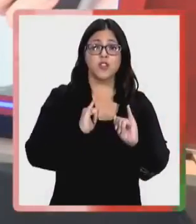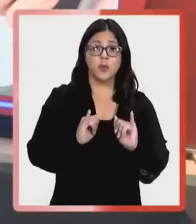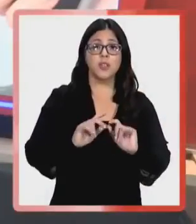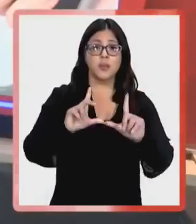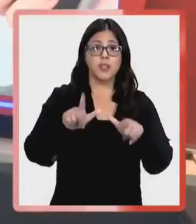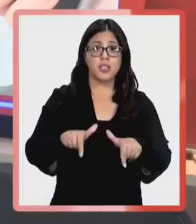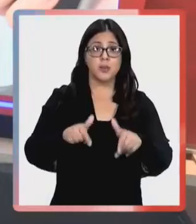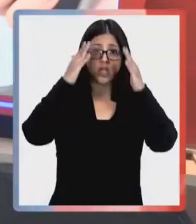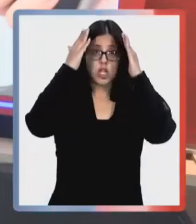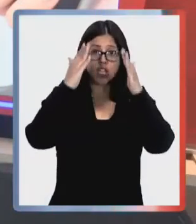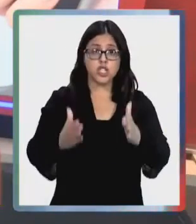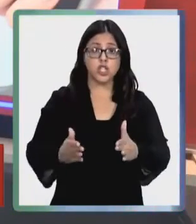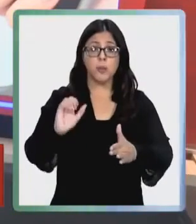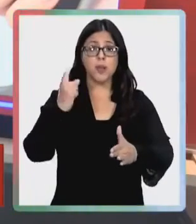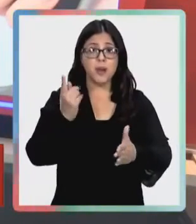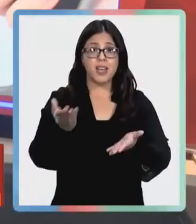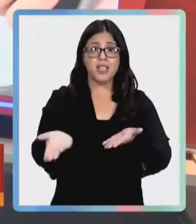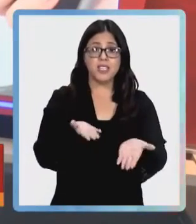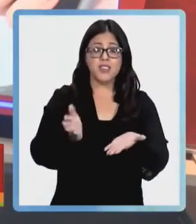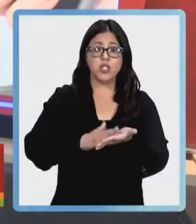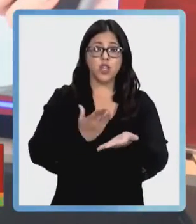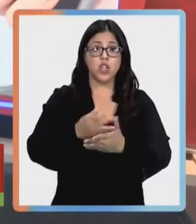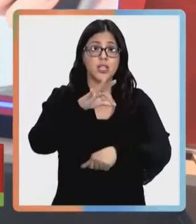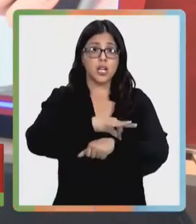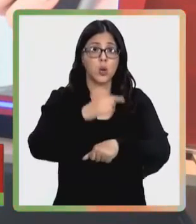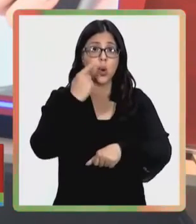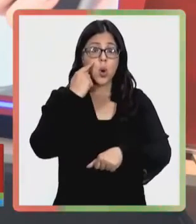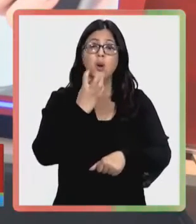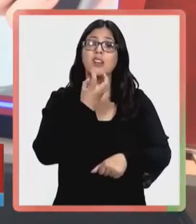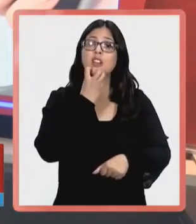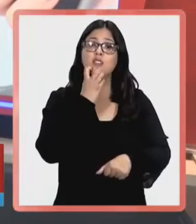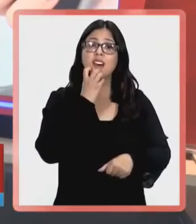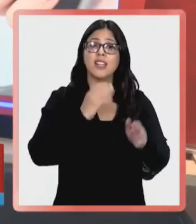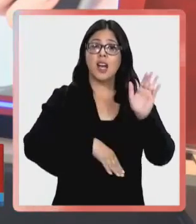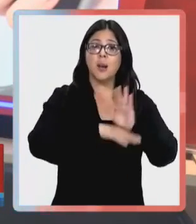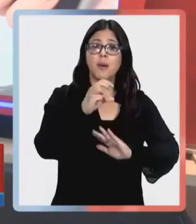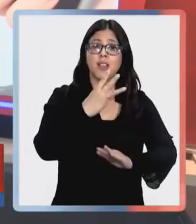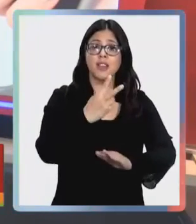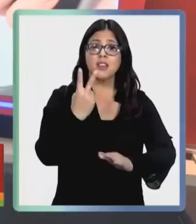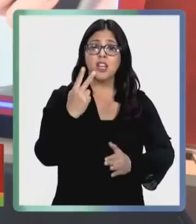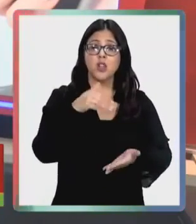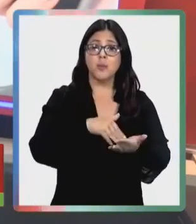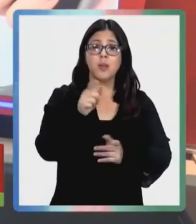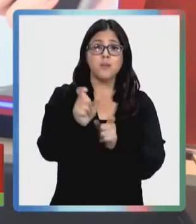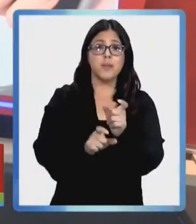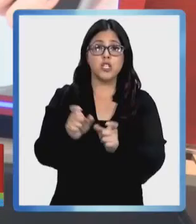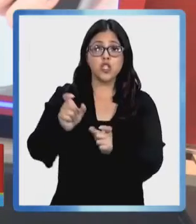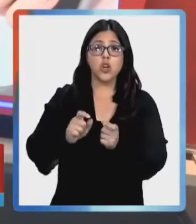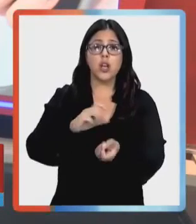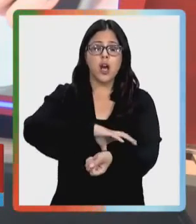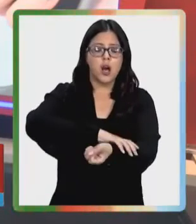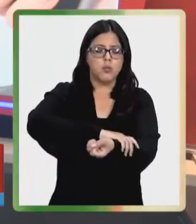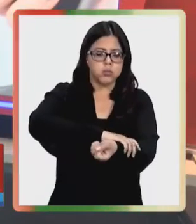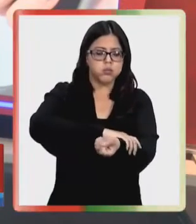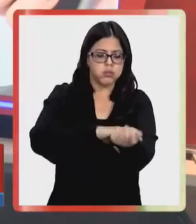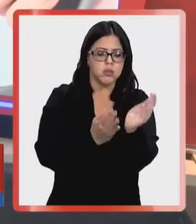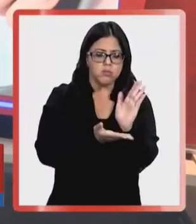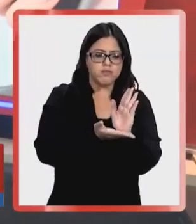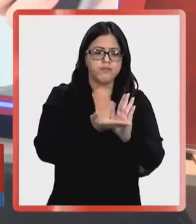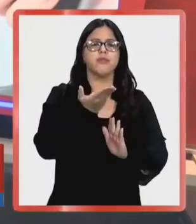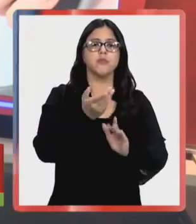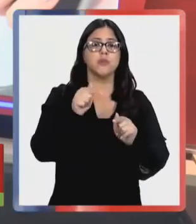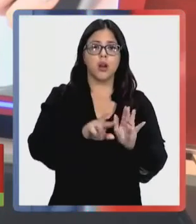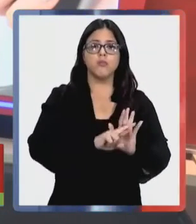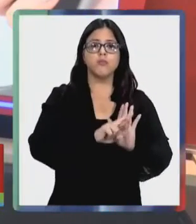Según datos entregados por el Departamento de Atención Primaria del Servicio de Salud, en Antofagasta hay más de 32.000 personas con